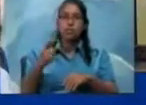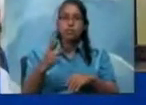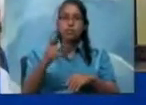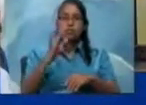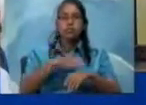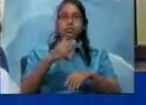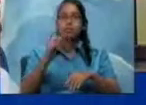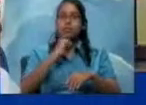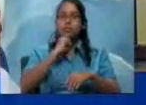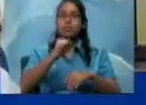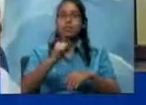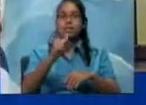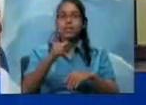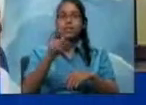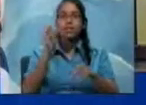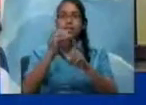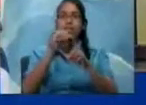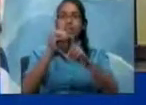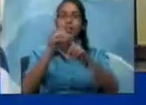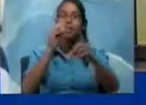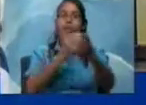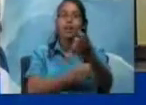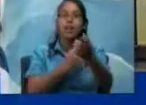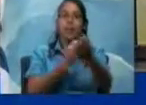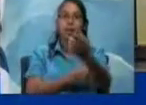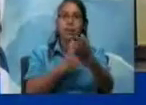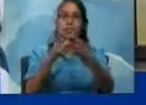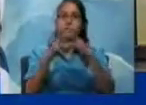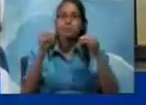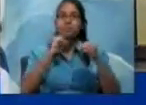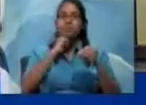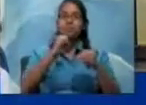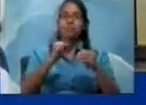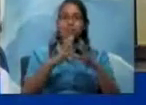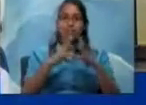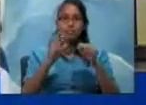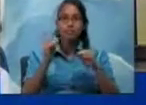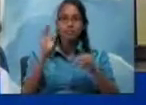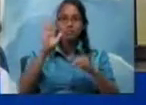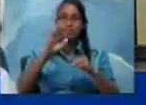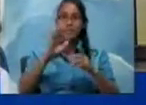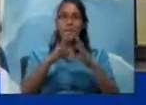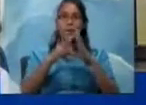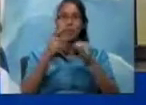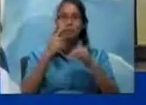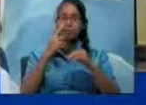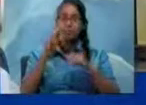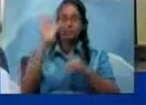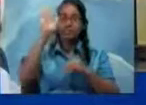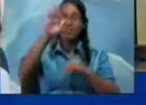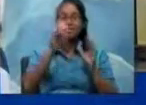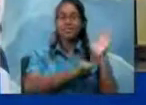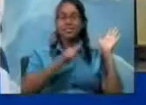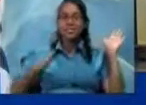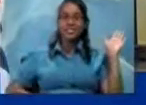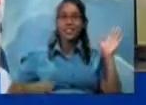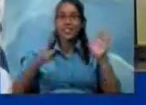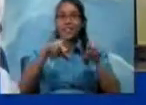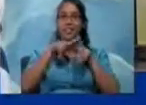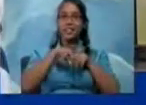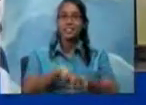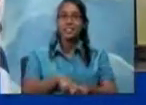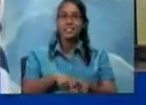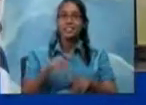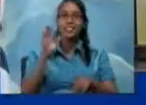en peces mi Amado hermano pero esa noche el Señor los castigó